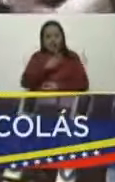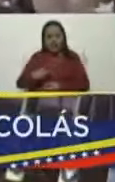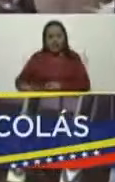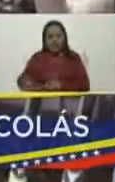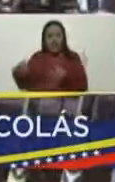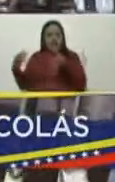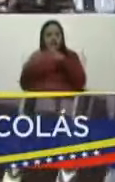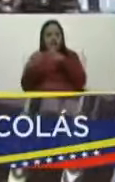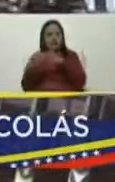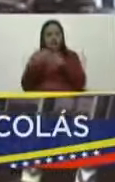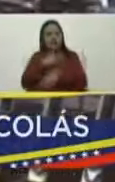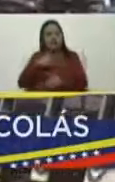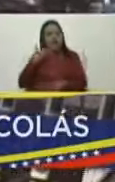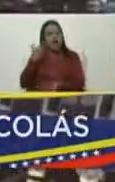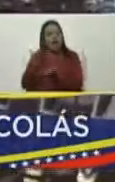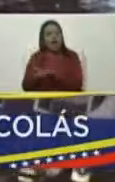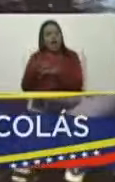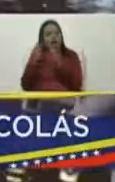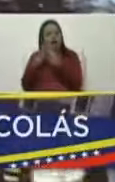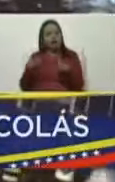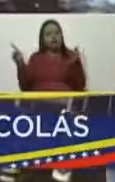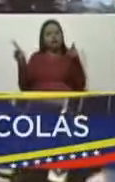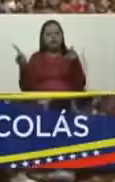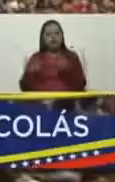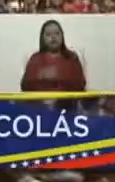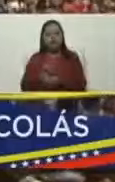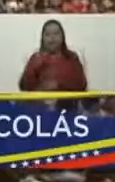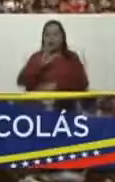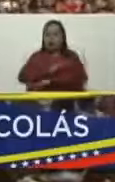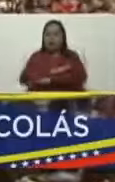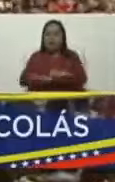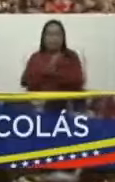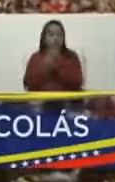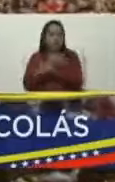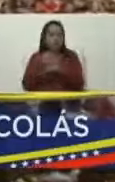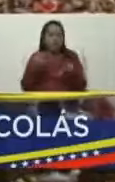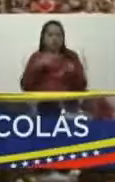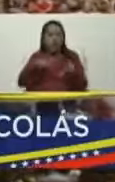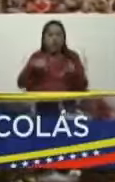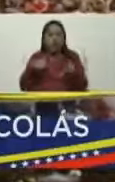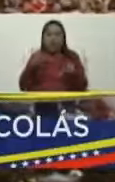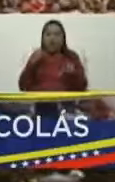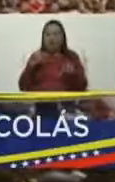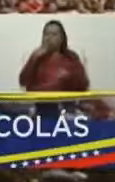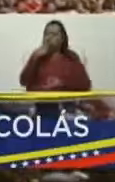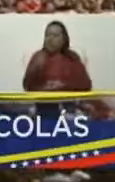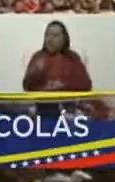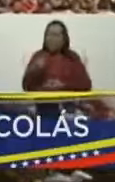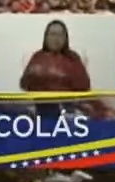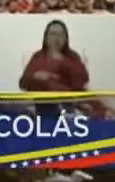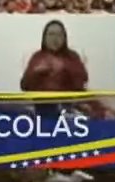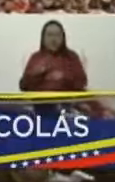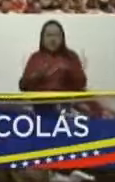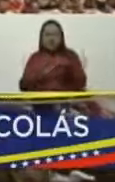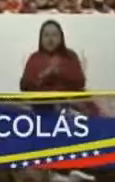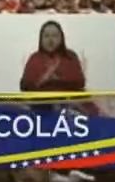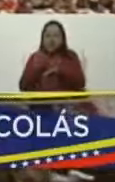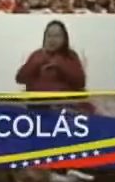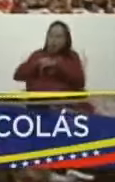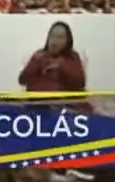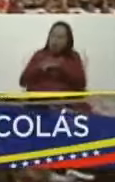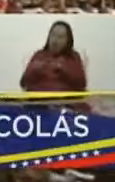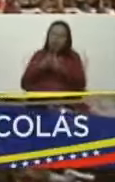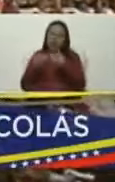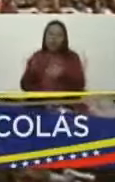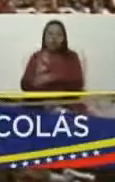equipo. Queremos agradecerle públicamente que se han portado espectacular con nosotros, nos han facilitado todo el tema burocrático, nos han acelerado todo el